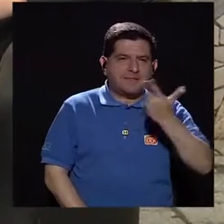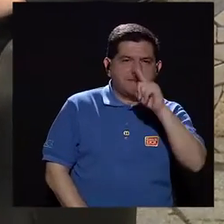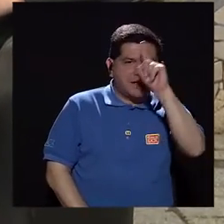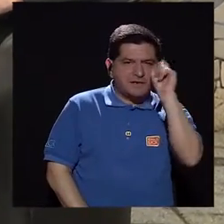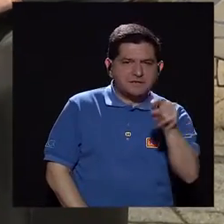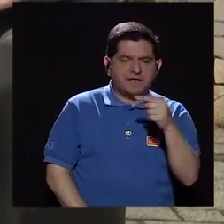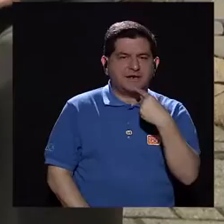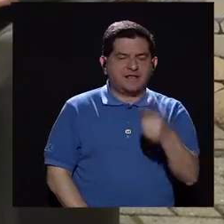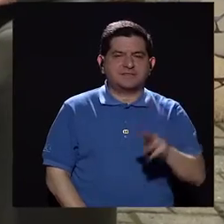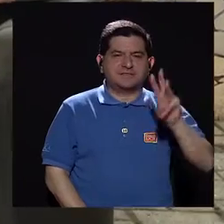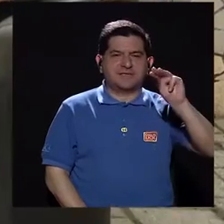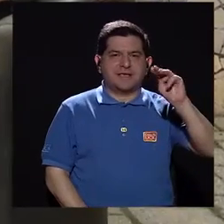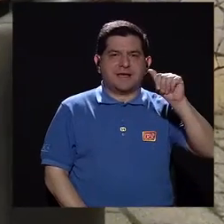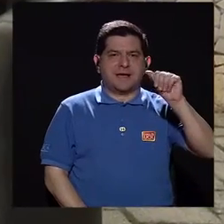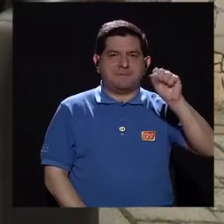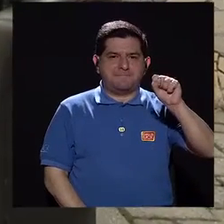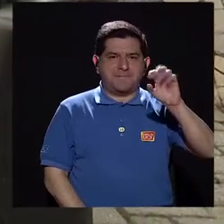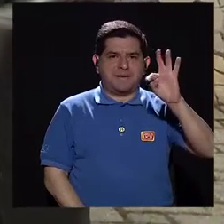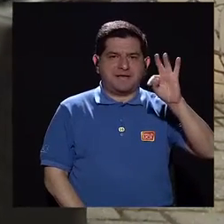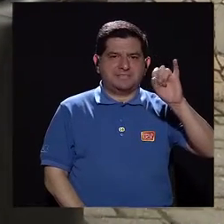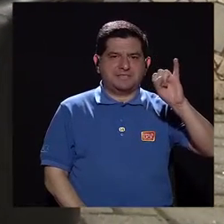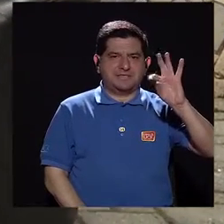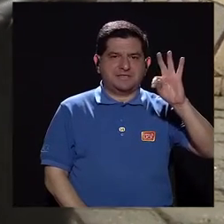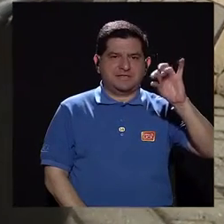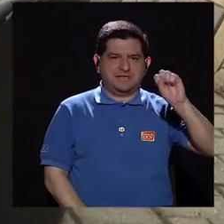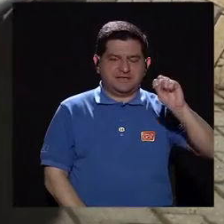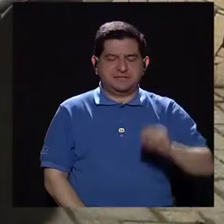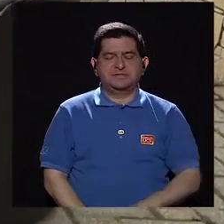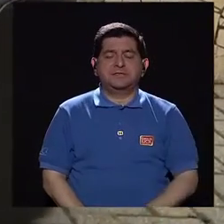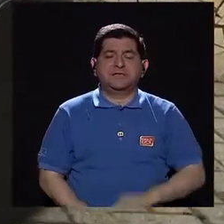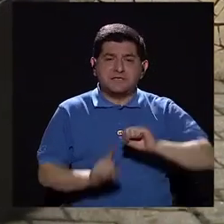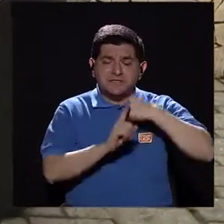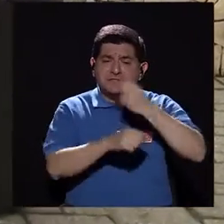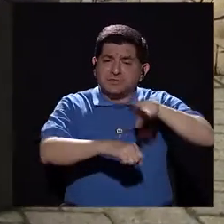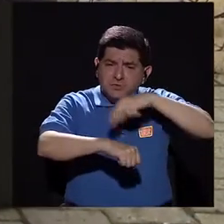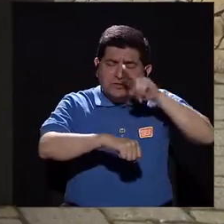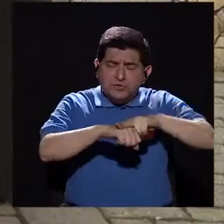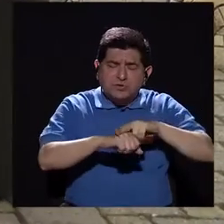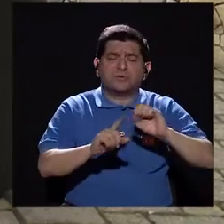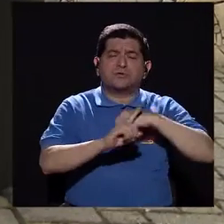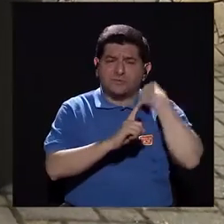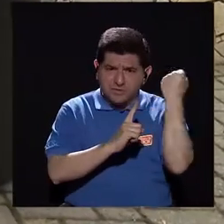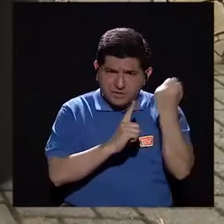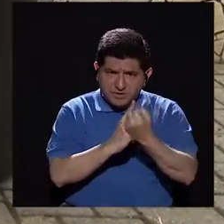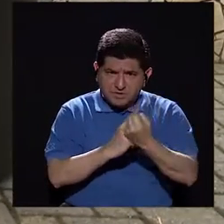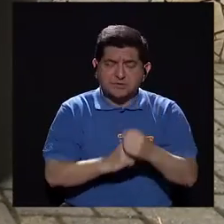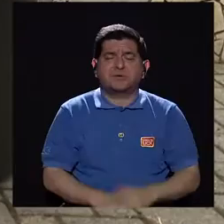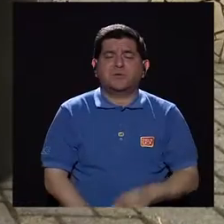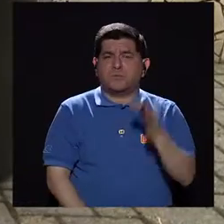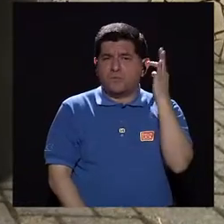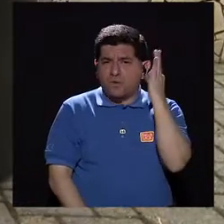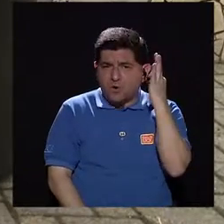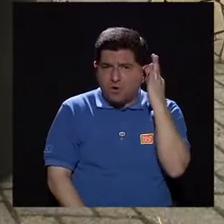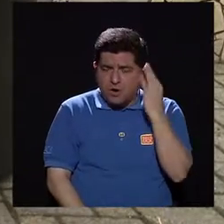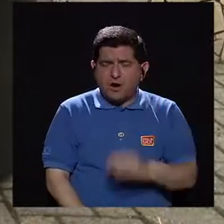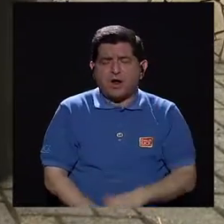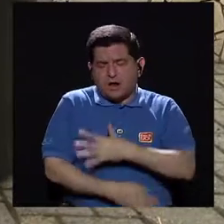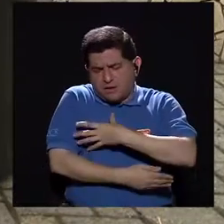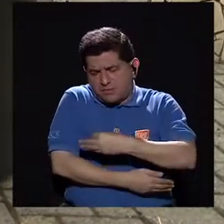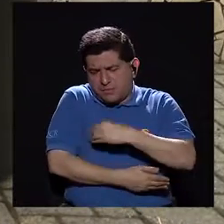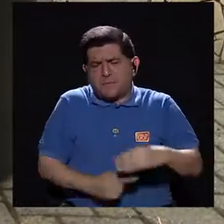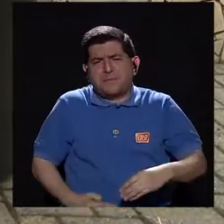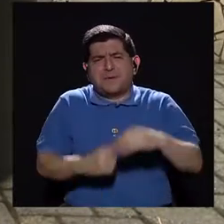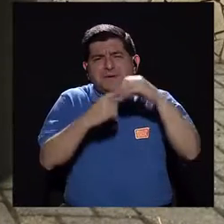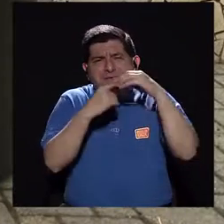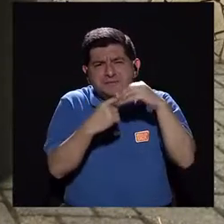la tercera pregunta hablaba de la mastitis, ¿verdad? Que es una condición muy frecuente en las mujeres que están